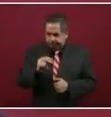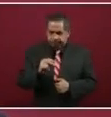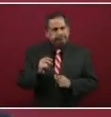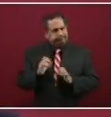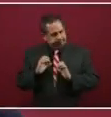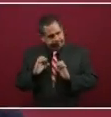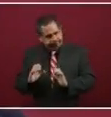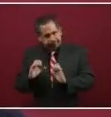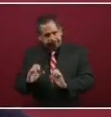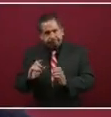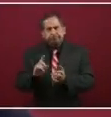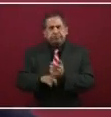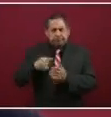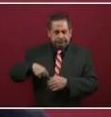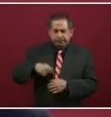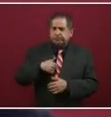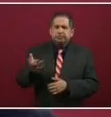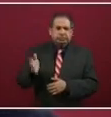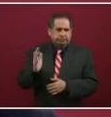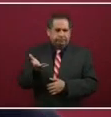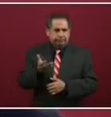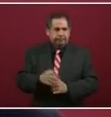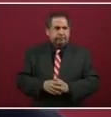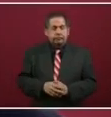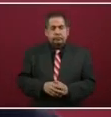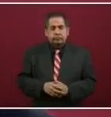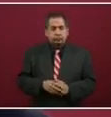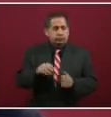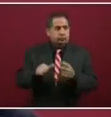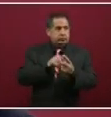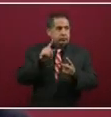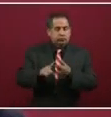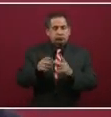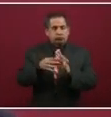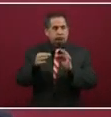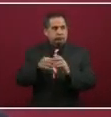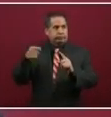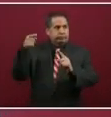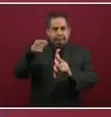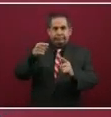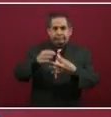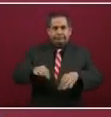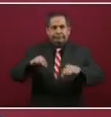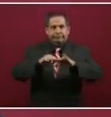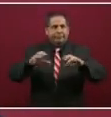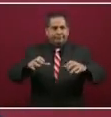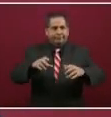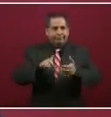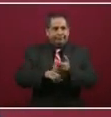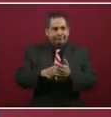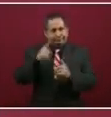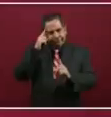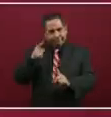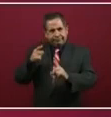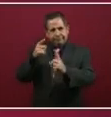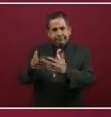estamos haciendo. Otra opción es procurar,